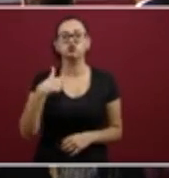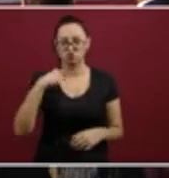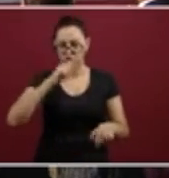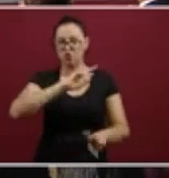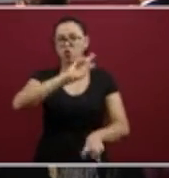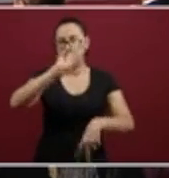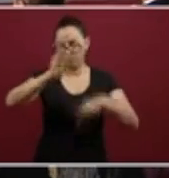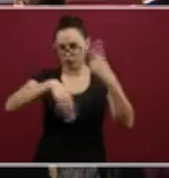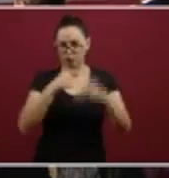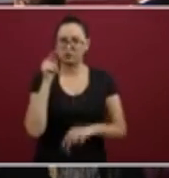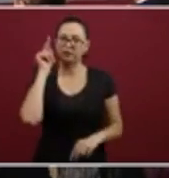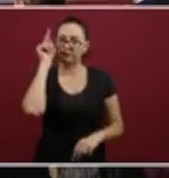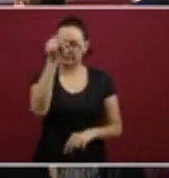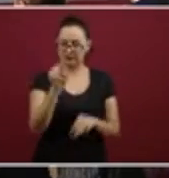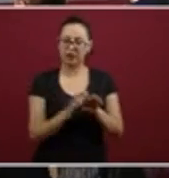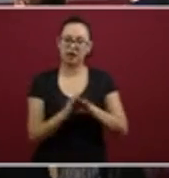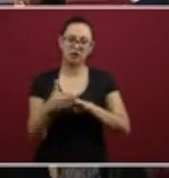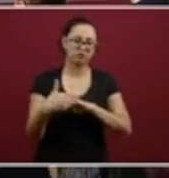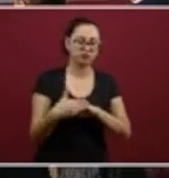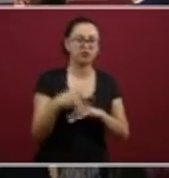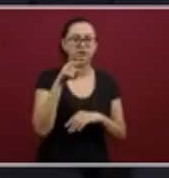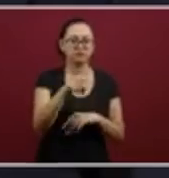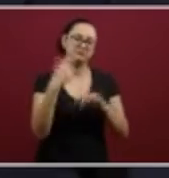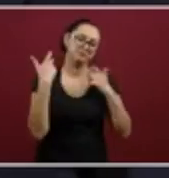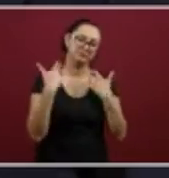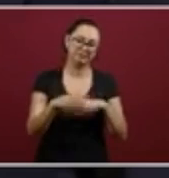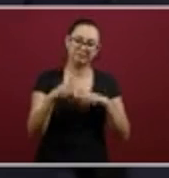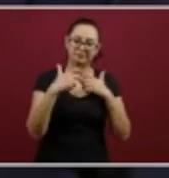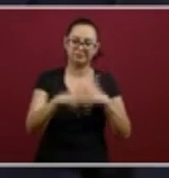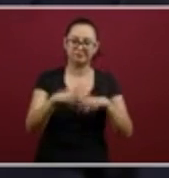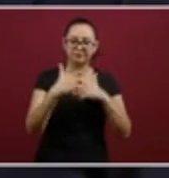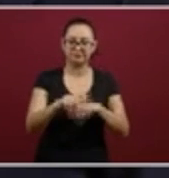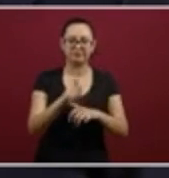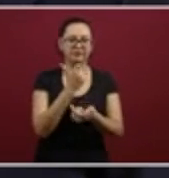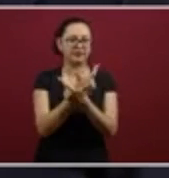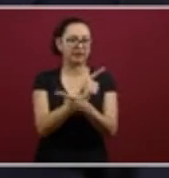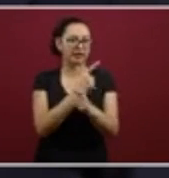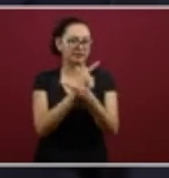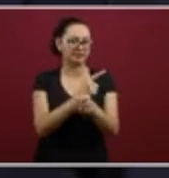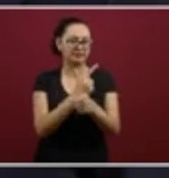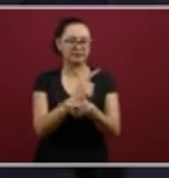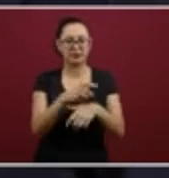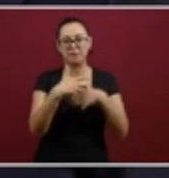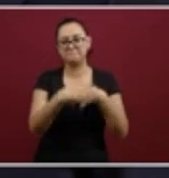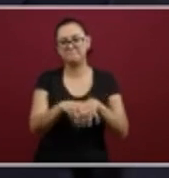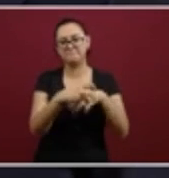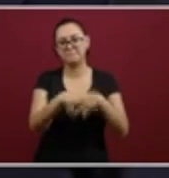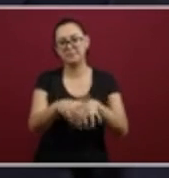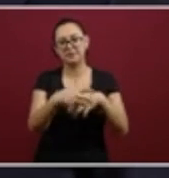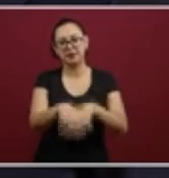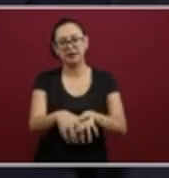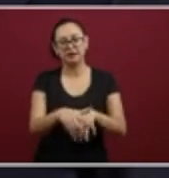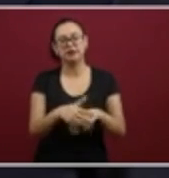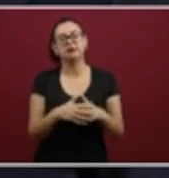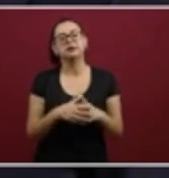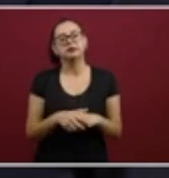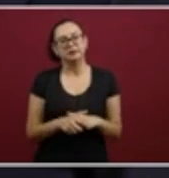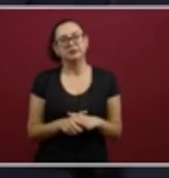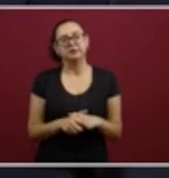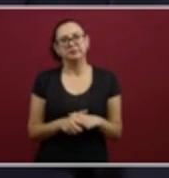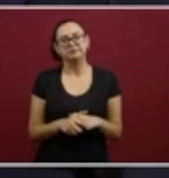Cabos, hubo una manifestación de taxistas. Esto se